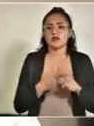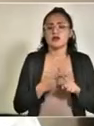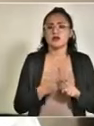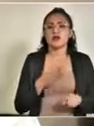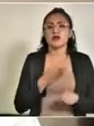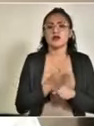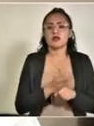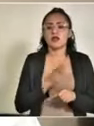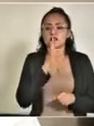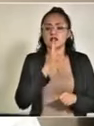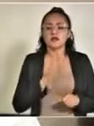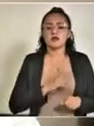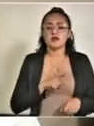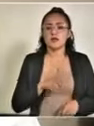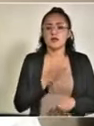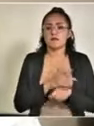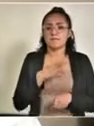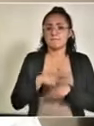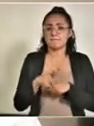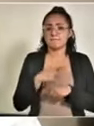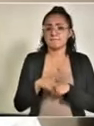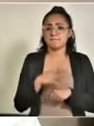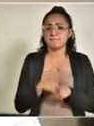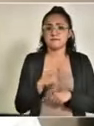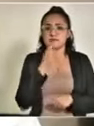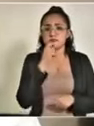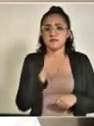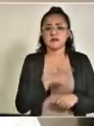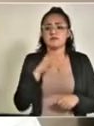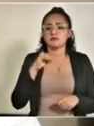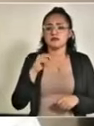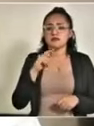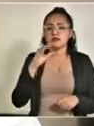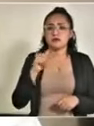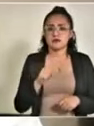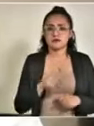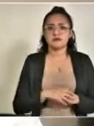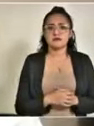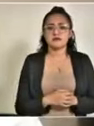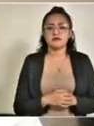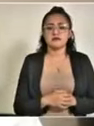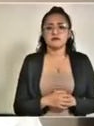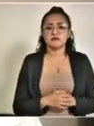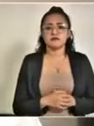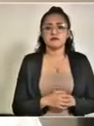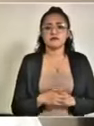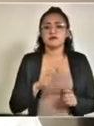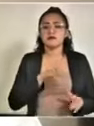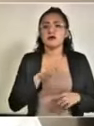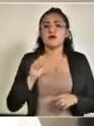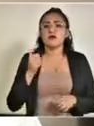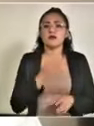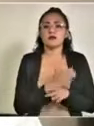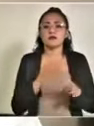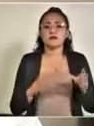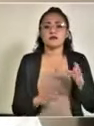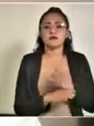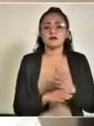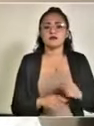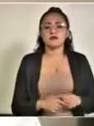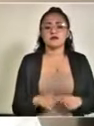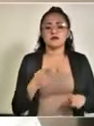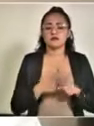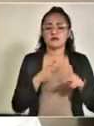están reportando este peligro, también de la Mixteca. Y respecto de qué otra cosa,